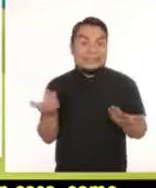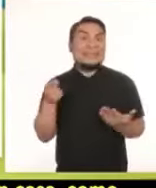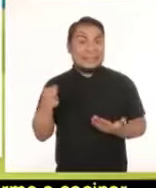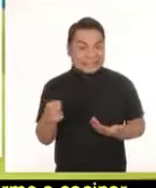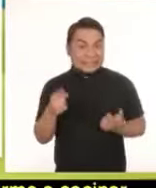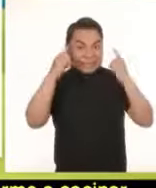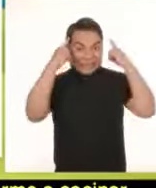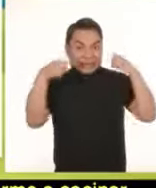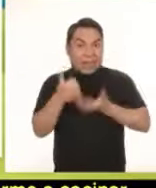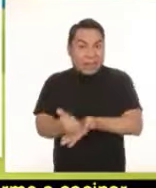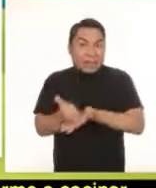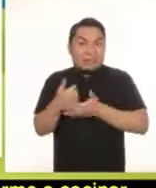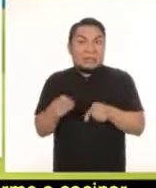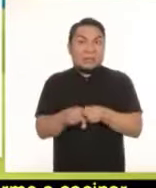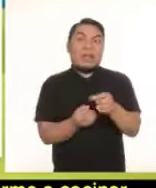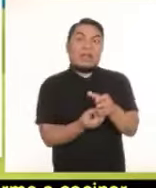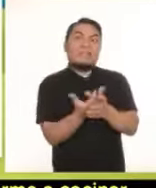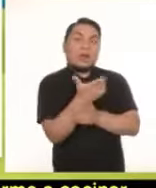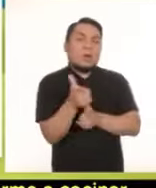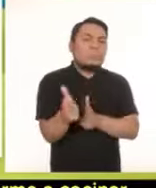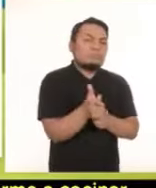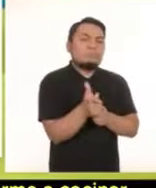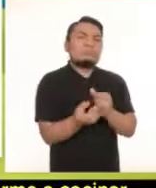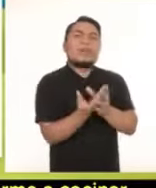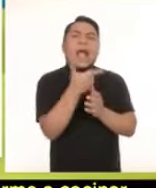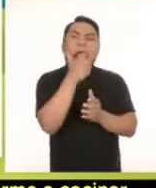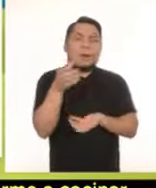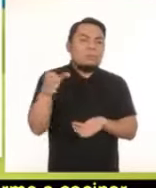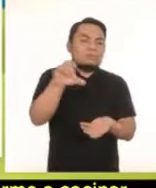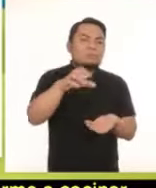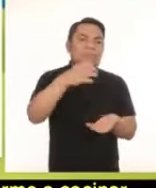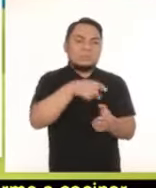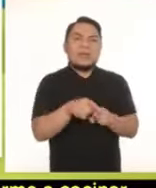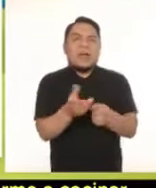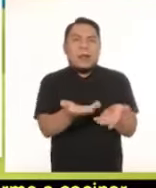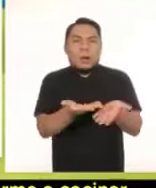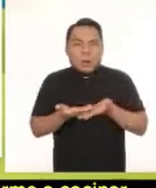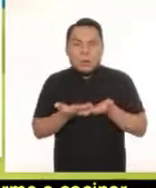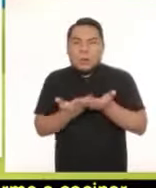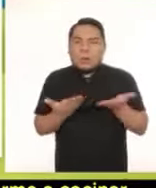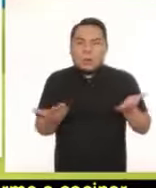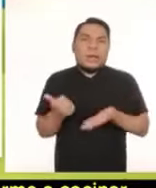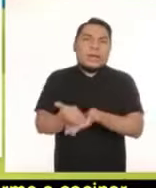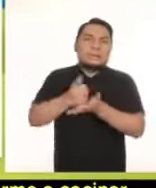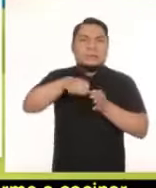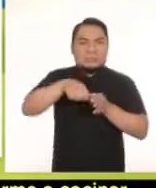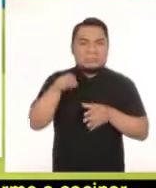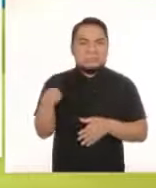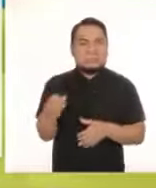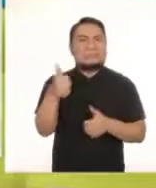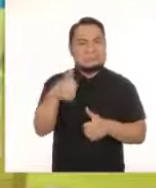casa, como regar las plantitas, traer y llevar objetos o ayudarme a cocinar.